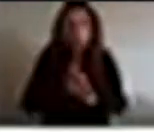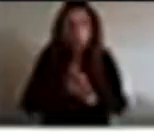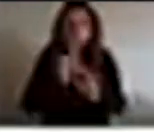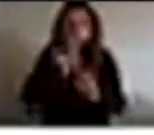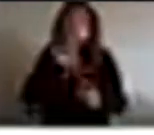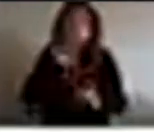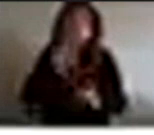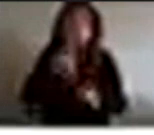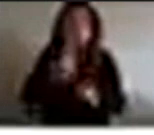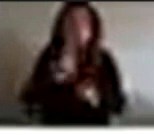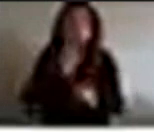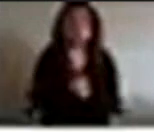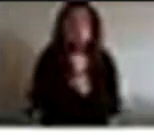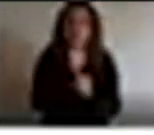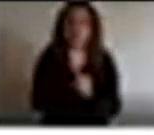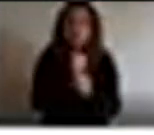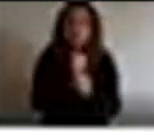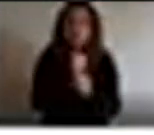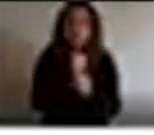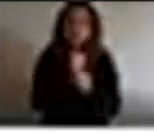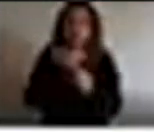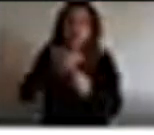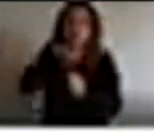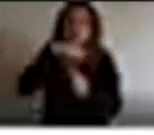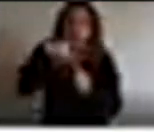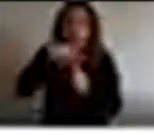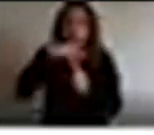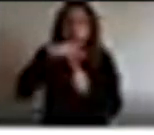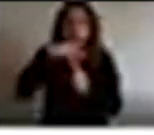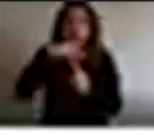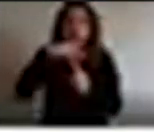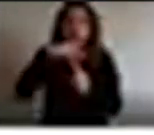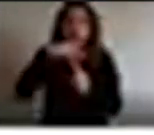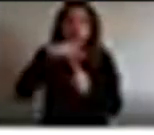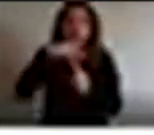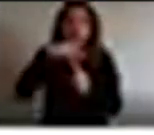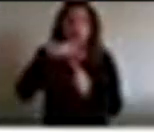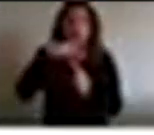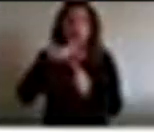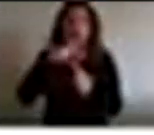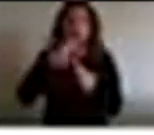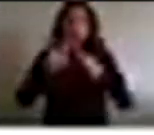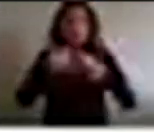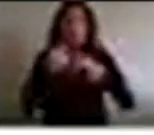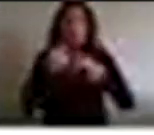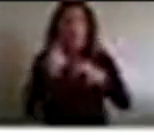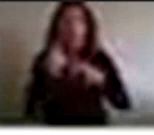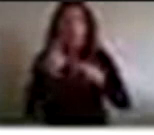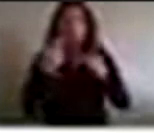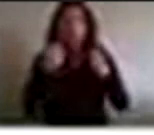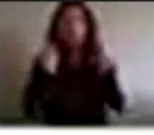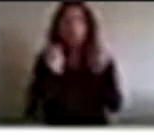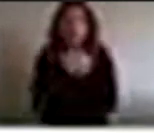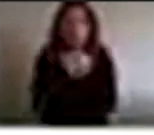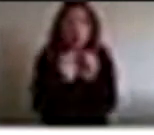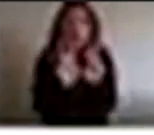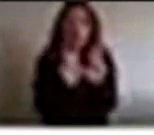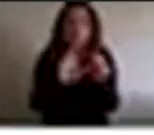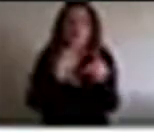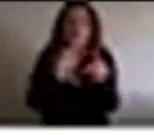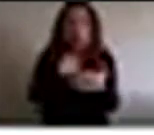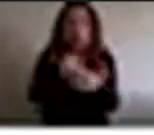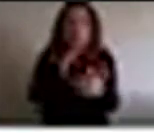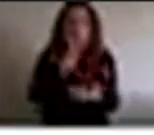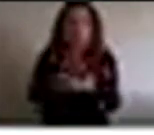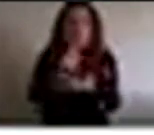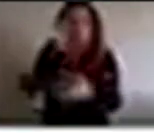humanos especializado y acreditado en temas de inclusión. No basta con cumplir una cuota, no basta con